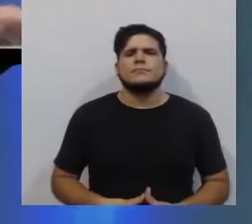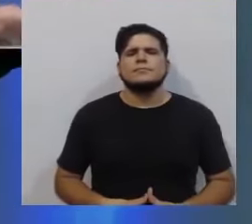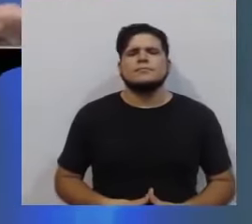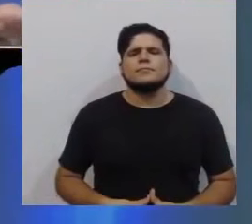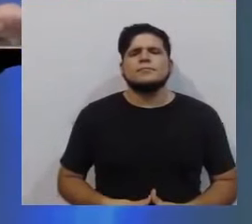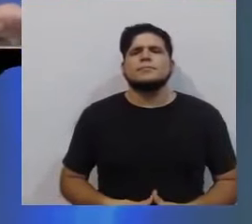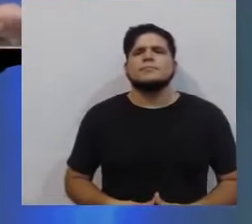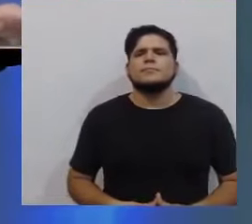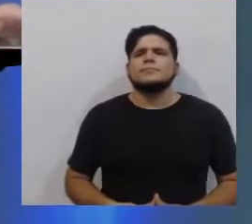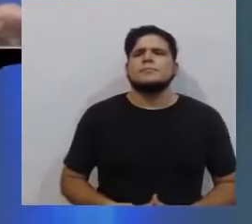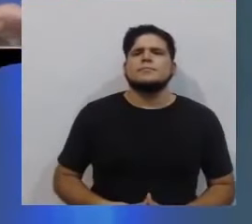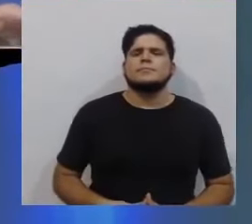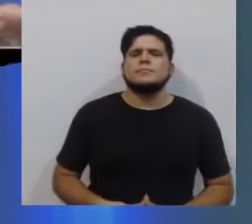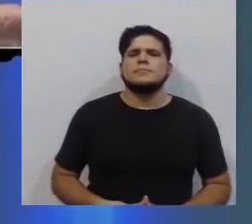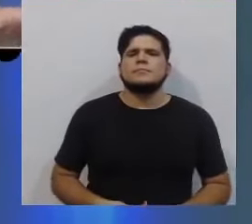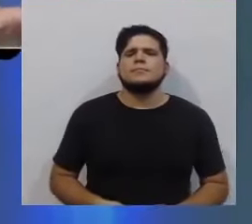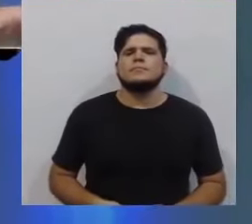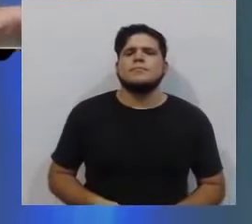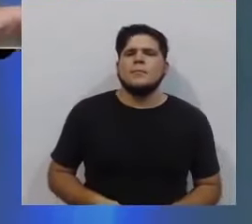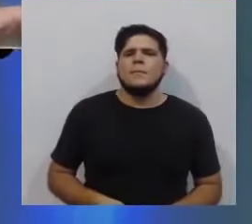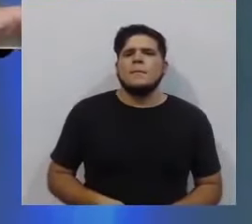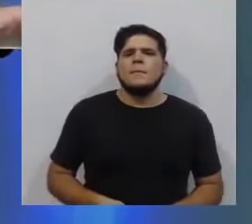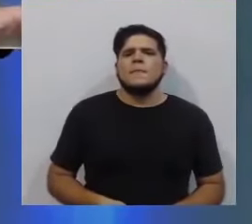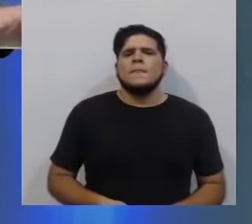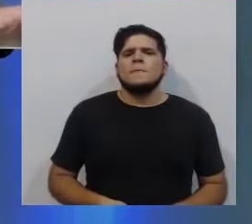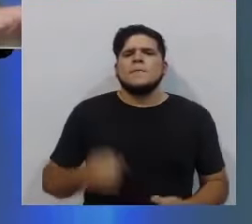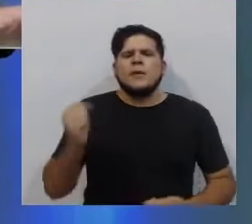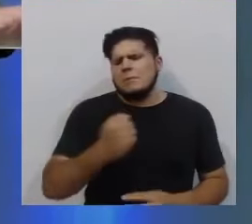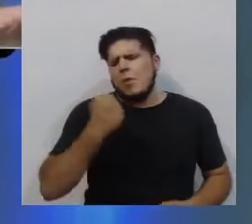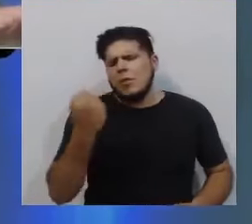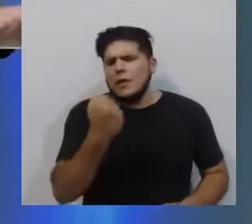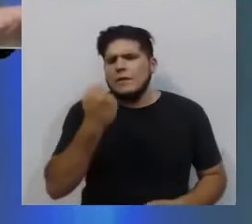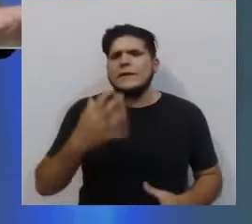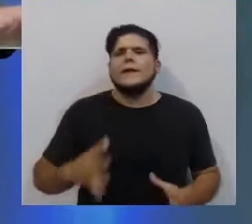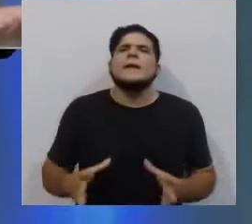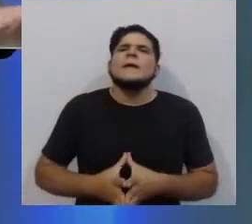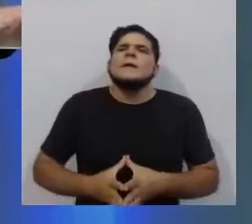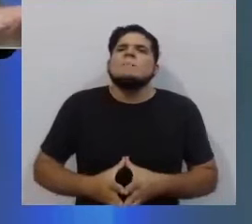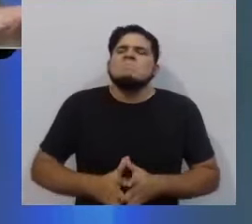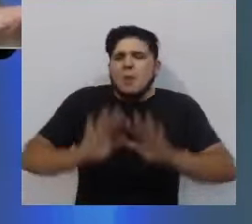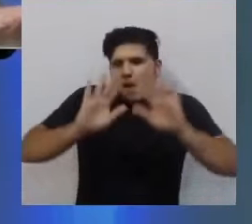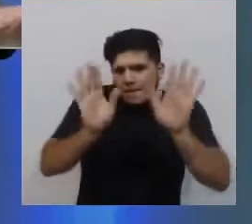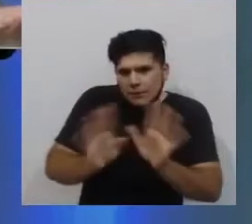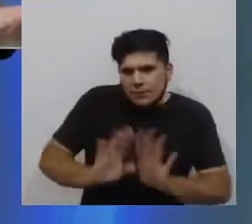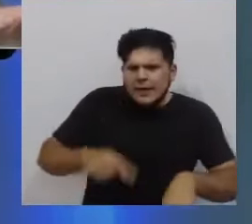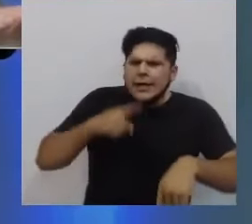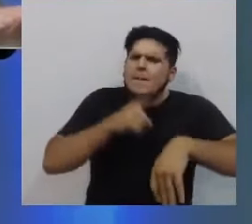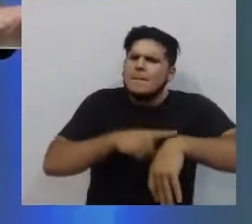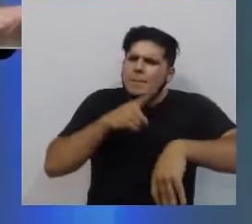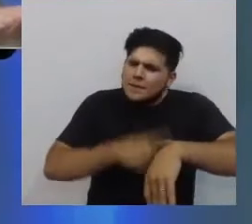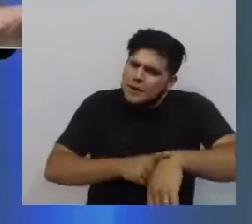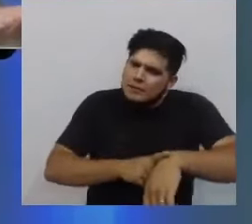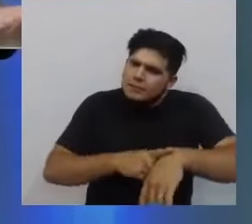compromisos todos los días nunca nos tomamos el tiempo para atesorar e indagar